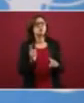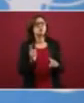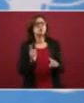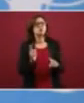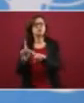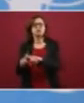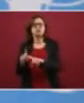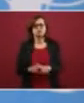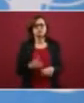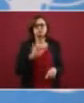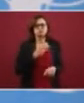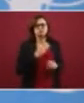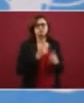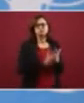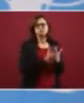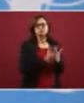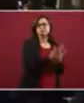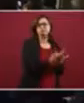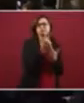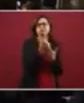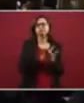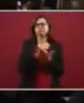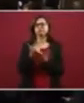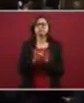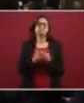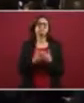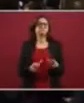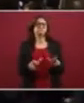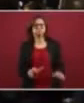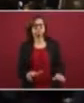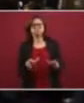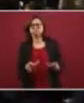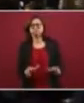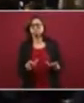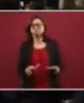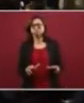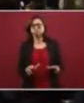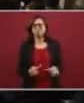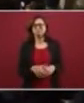publica listas de los hombres más ricos del mundo.